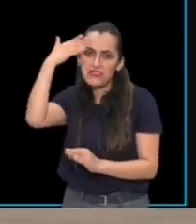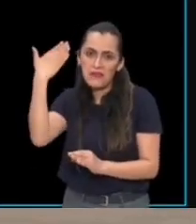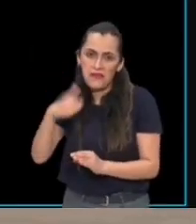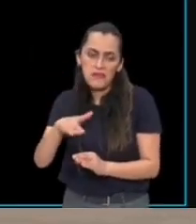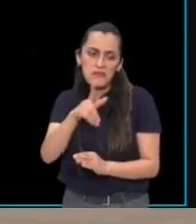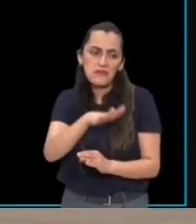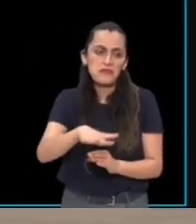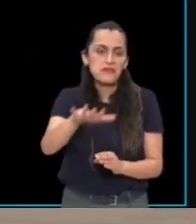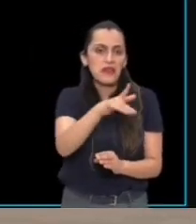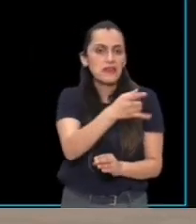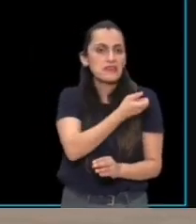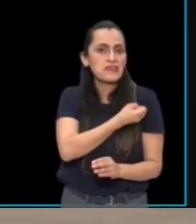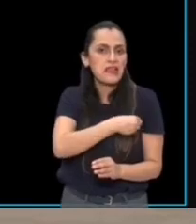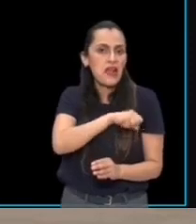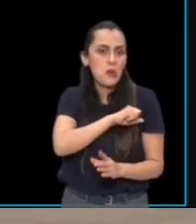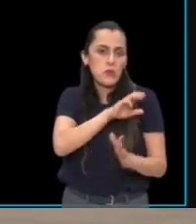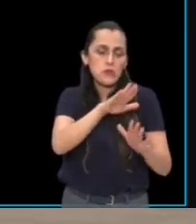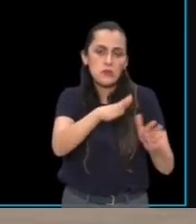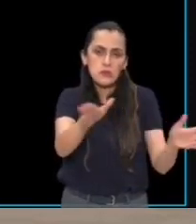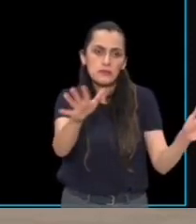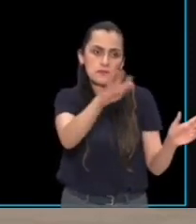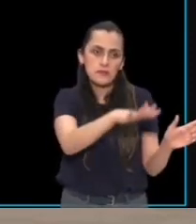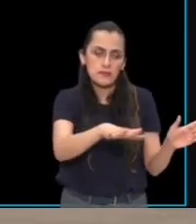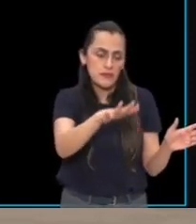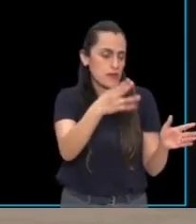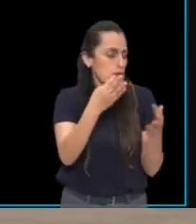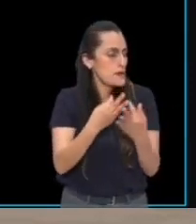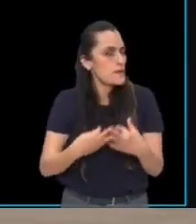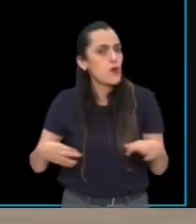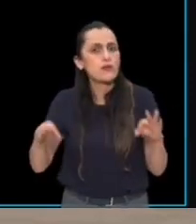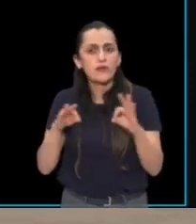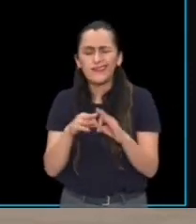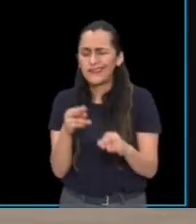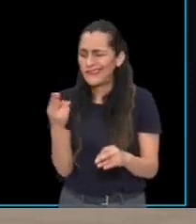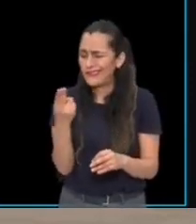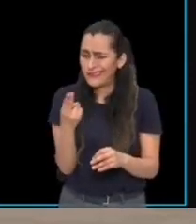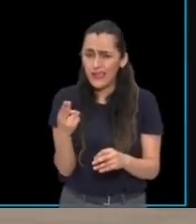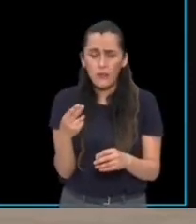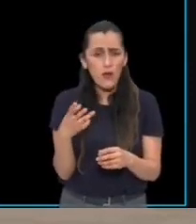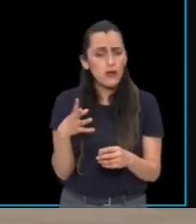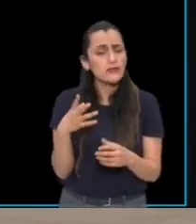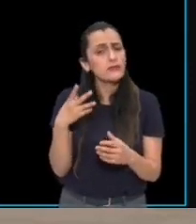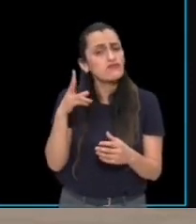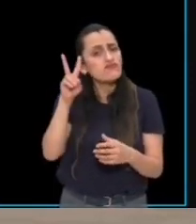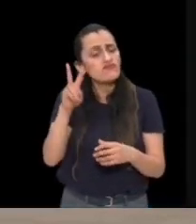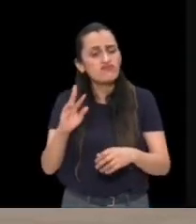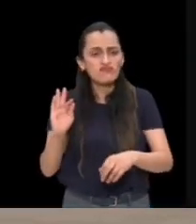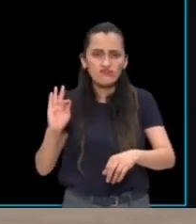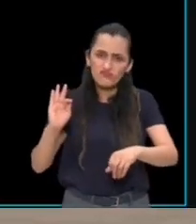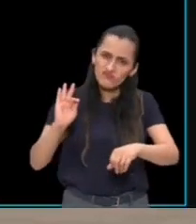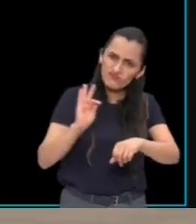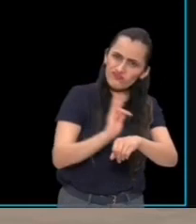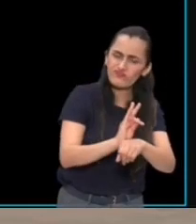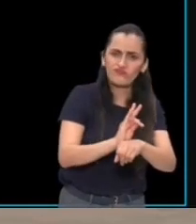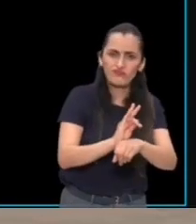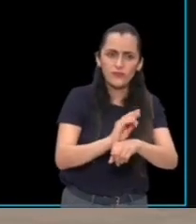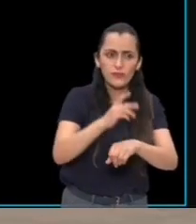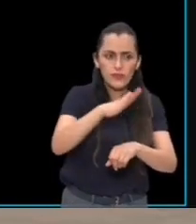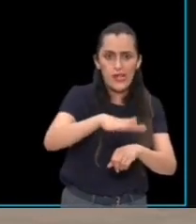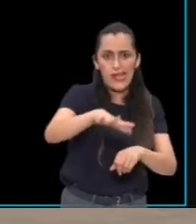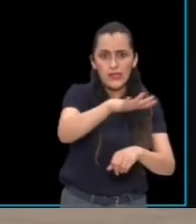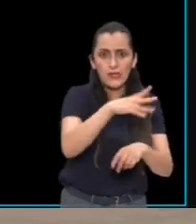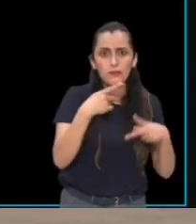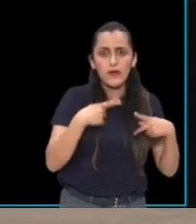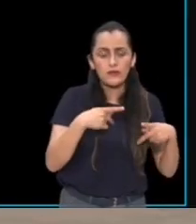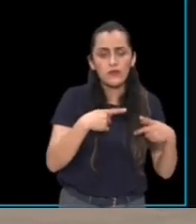una corresponsabilidad en el cuidado de la salud. Debemos garantizar a toda costa, obviamente, el acceso de la salud de